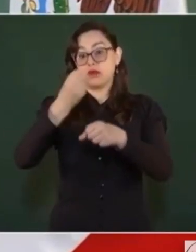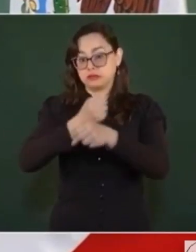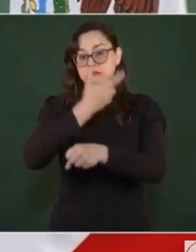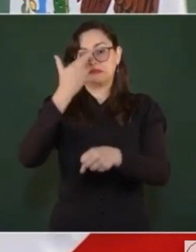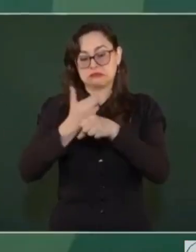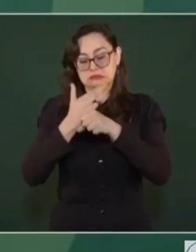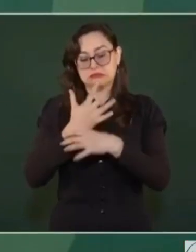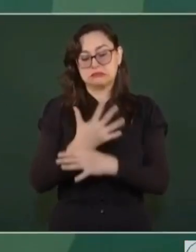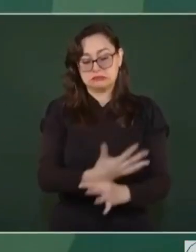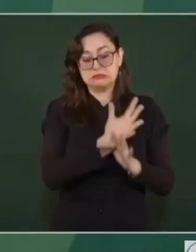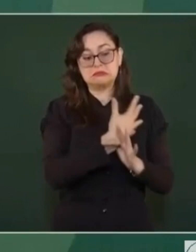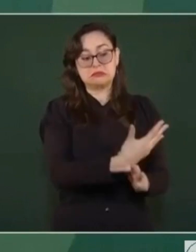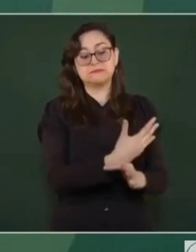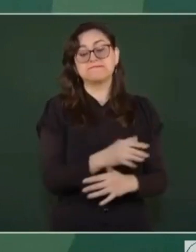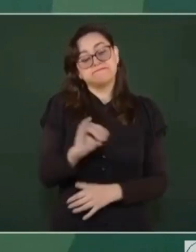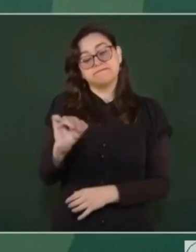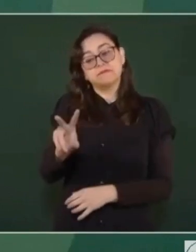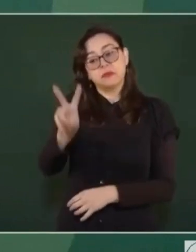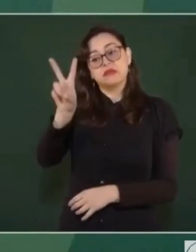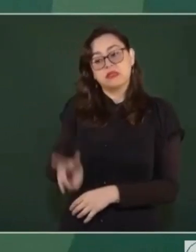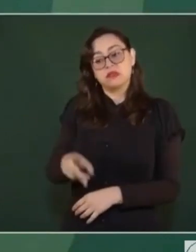pruebas.